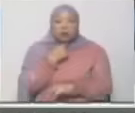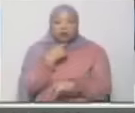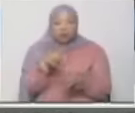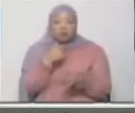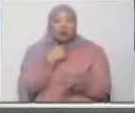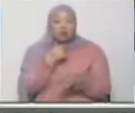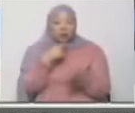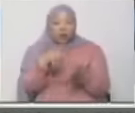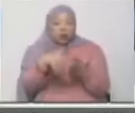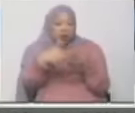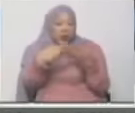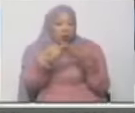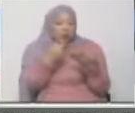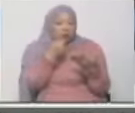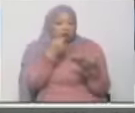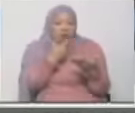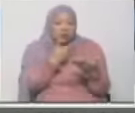mano.